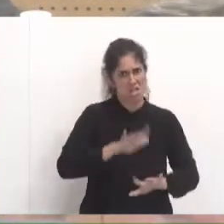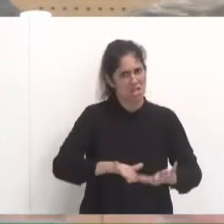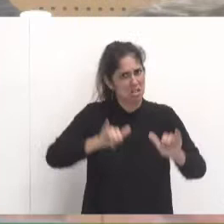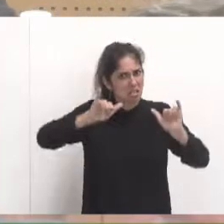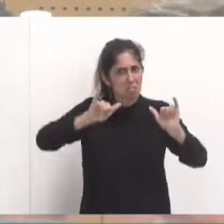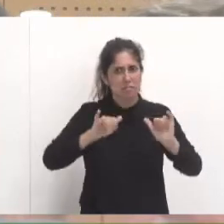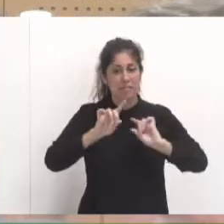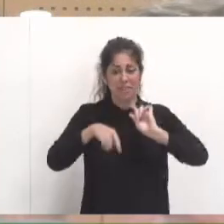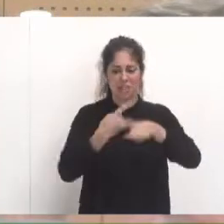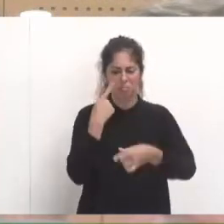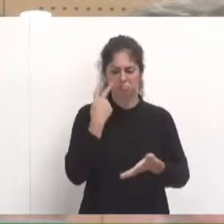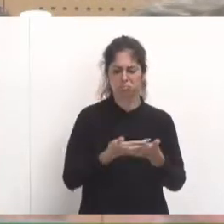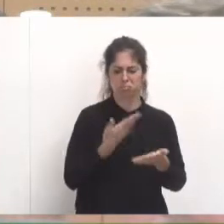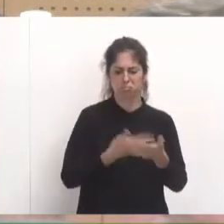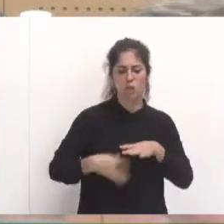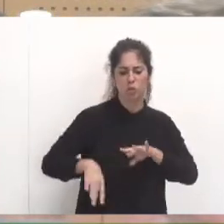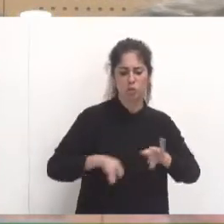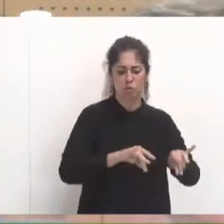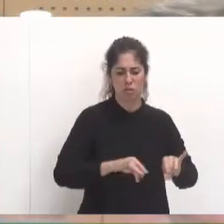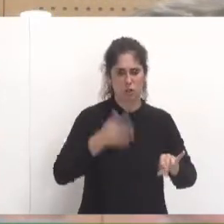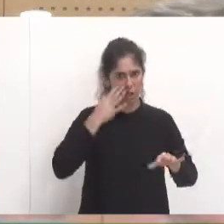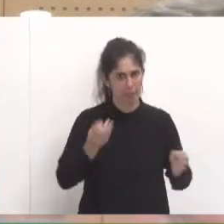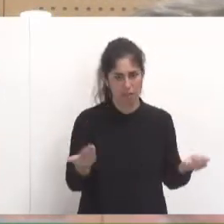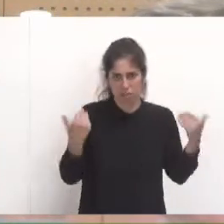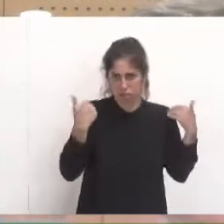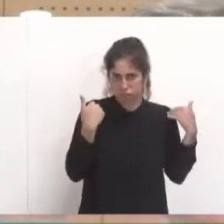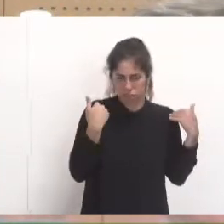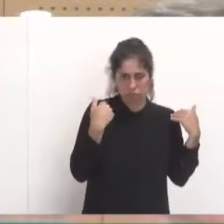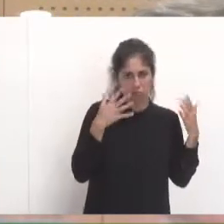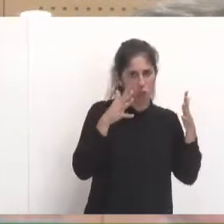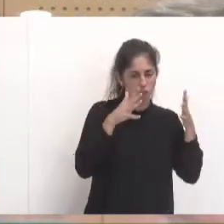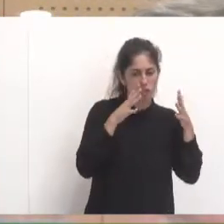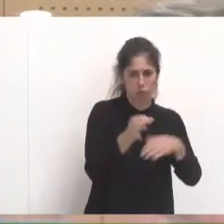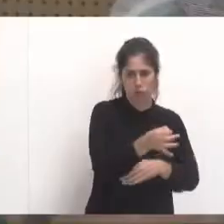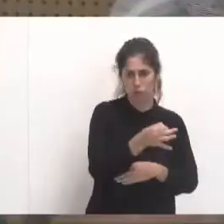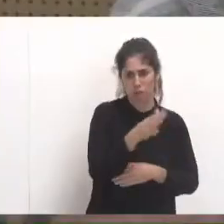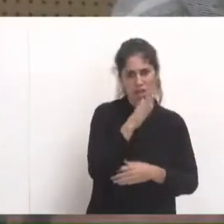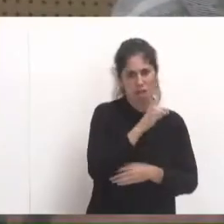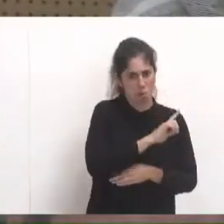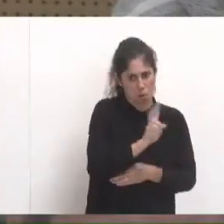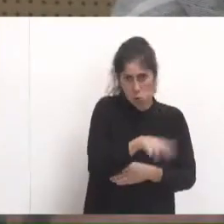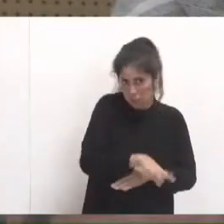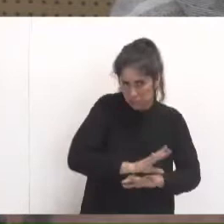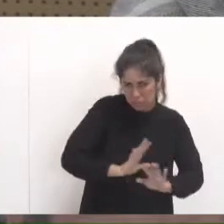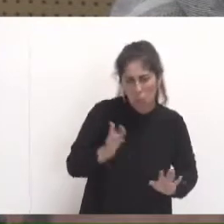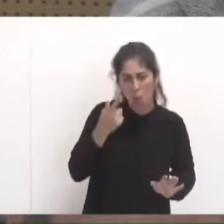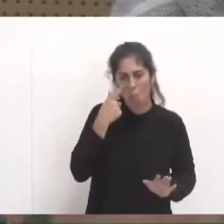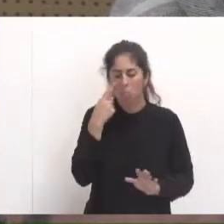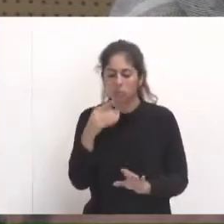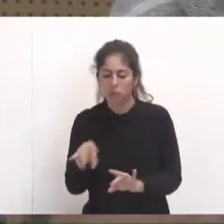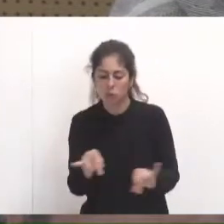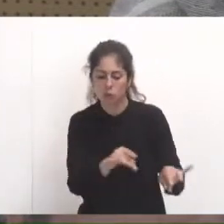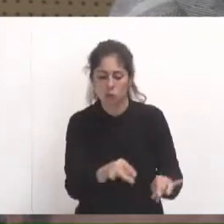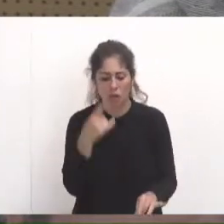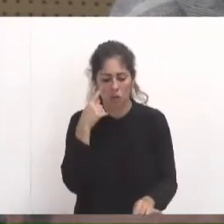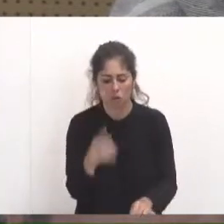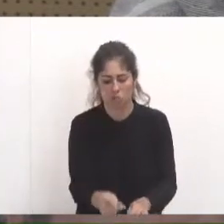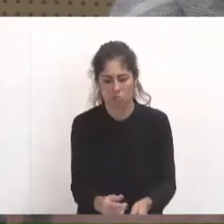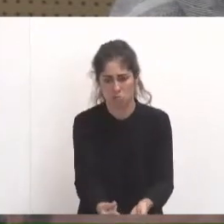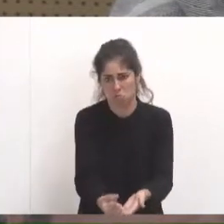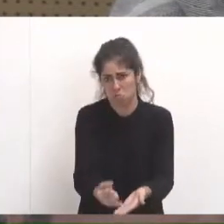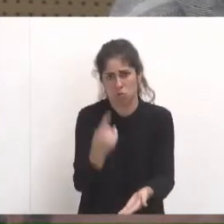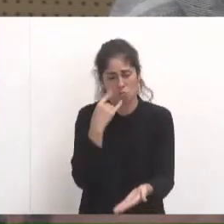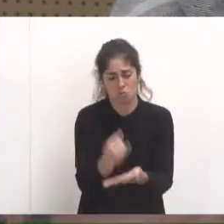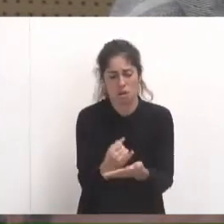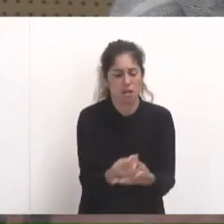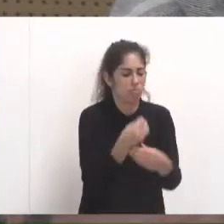con el suelo y no competencia del Consejo Insular de Agua, que lo sabe y se lo he dicho muchas veces, la contaminación de suelo, el competente